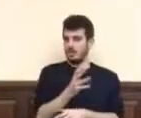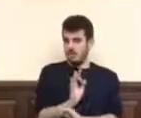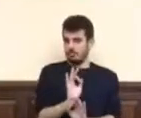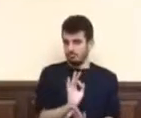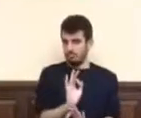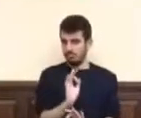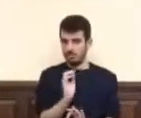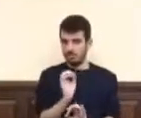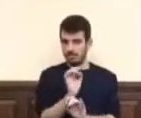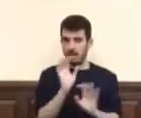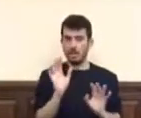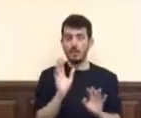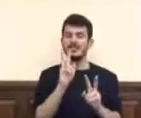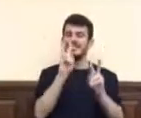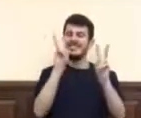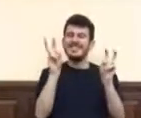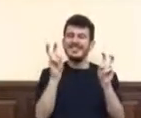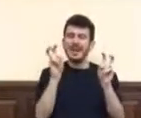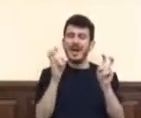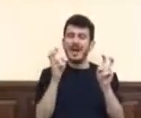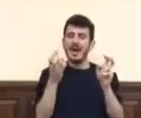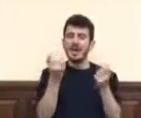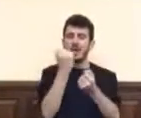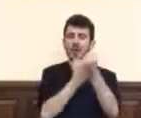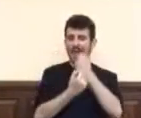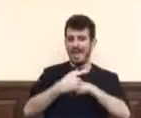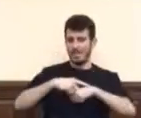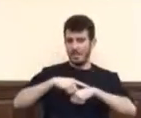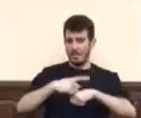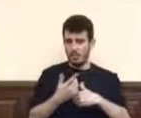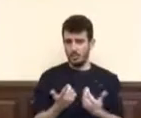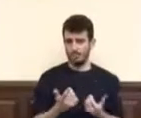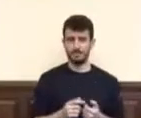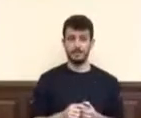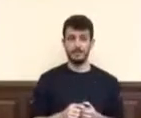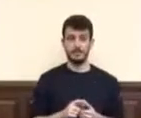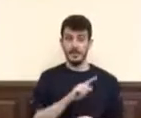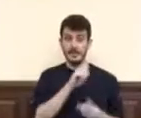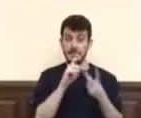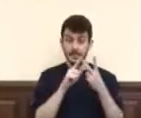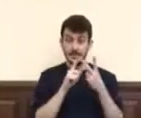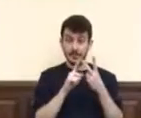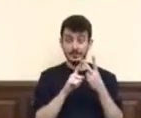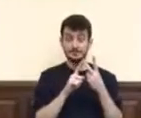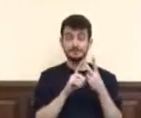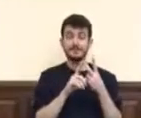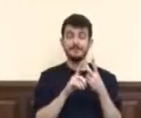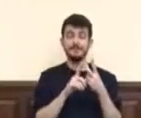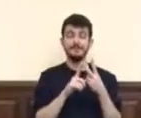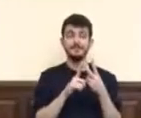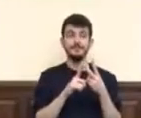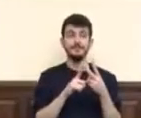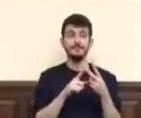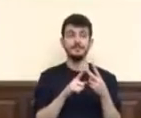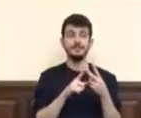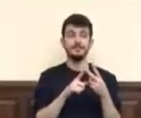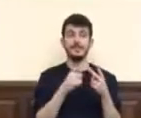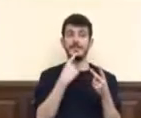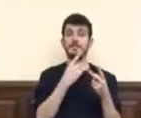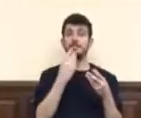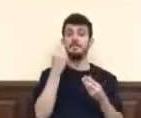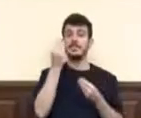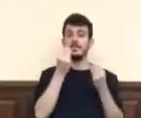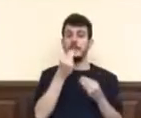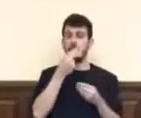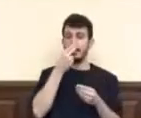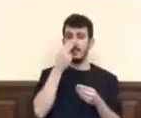sí, pero por una cuestión de economía de los tiempos. En segundo lugar, decir que creo que más